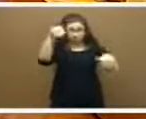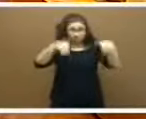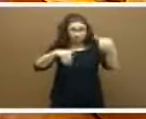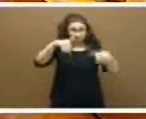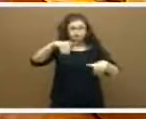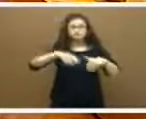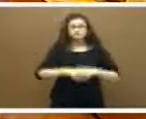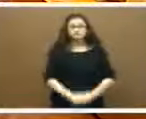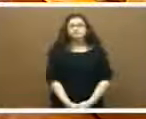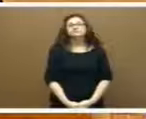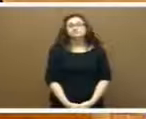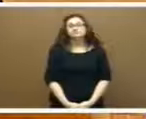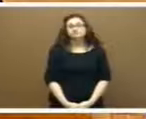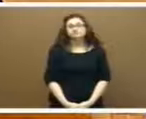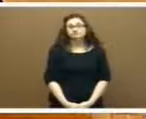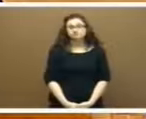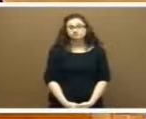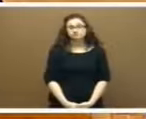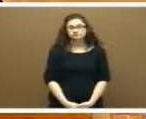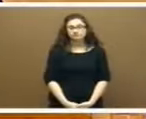Cámara.